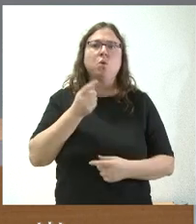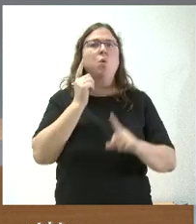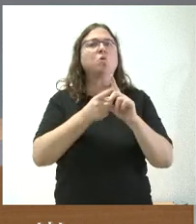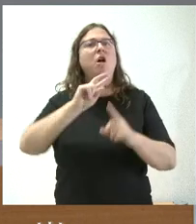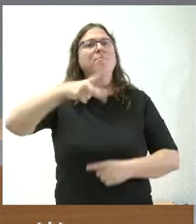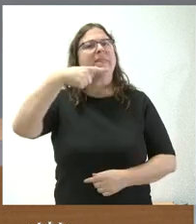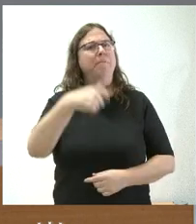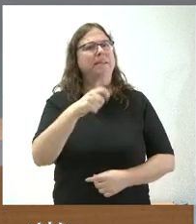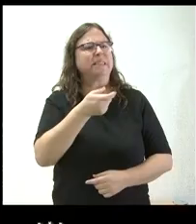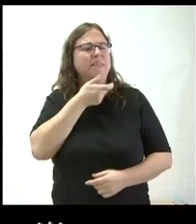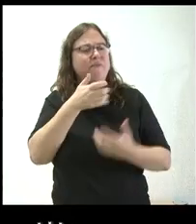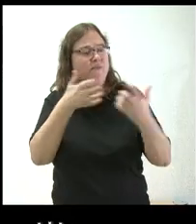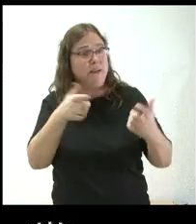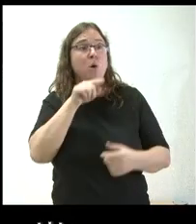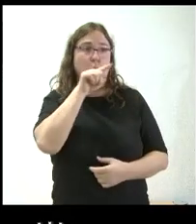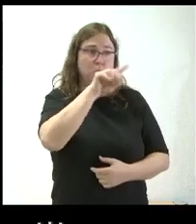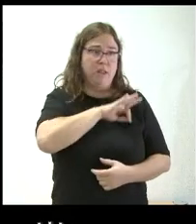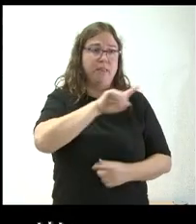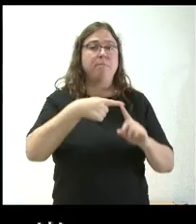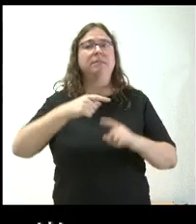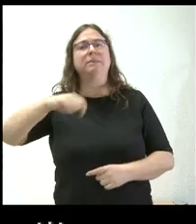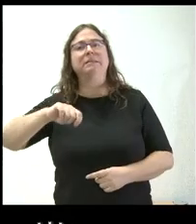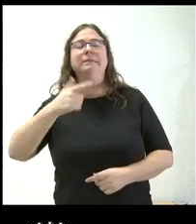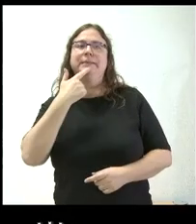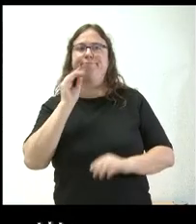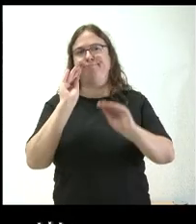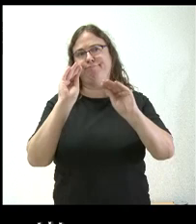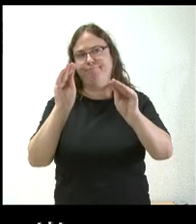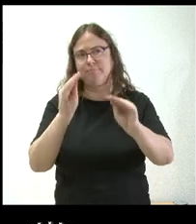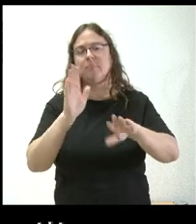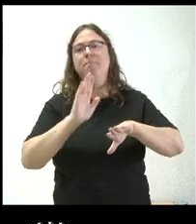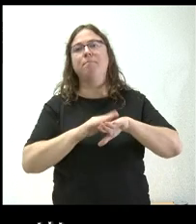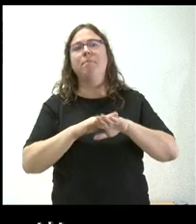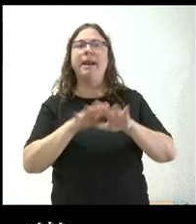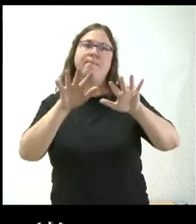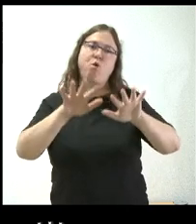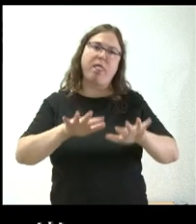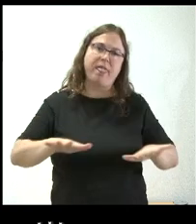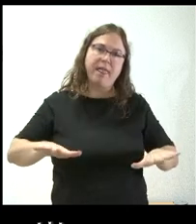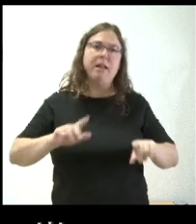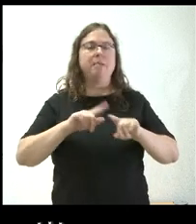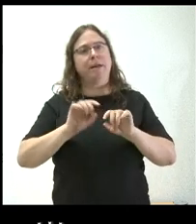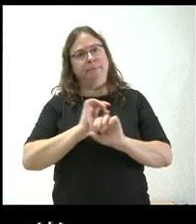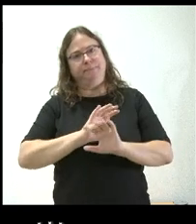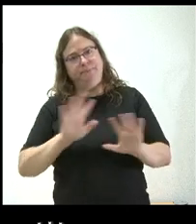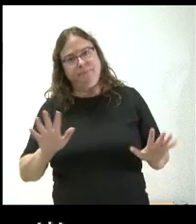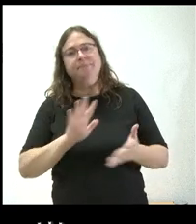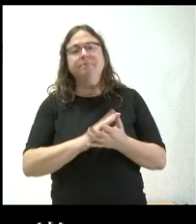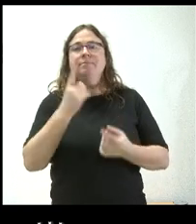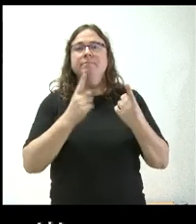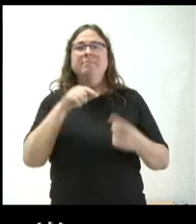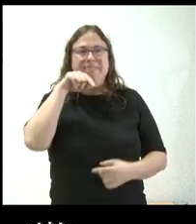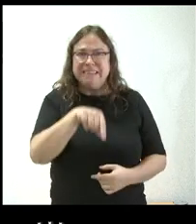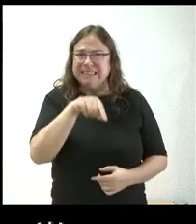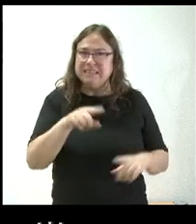vicepresidente usted y también el presidente han hecho un llamamiento a que se modere a que se apla un poco todo este